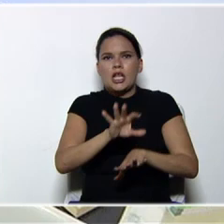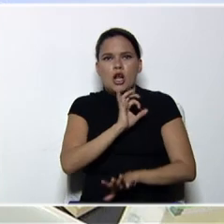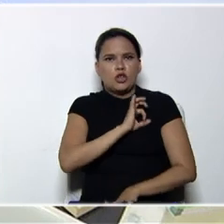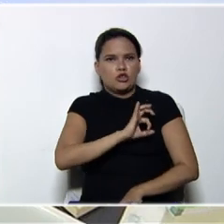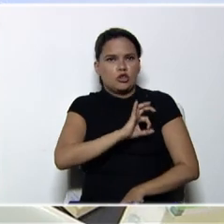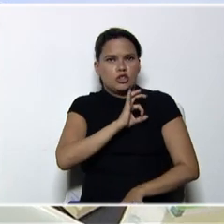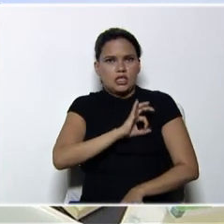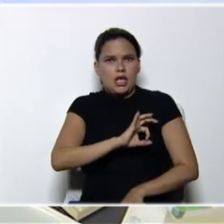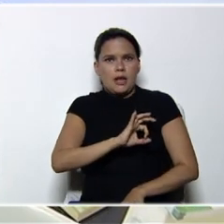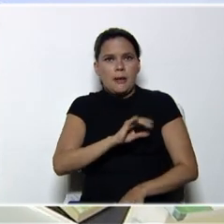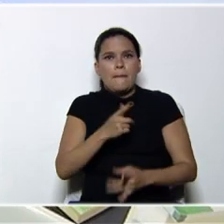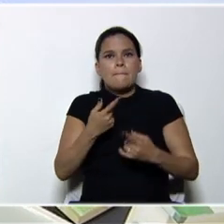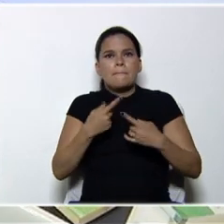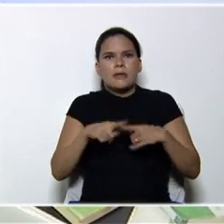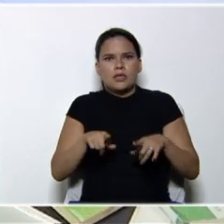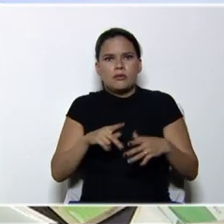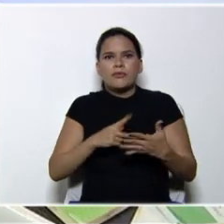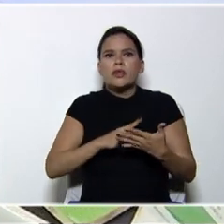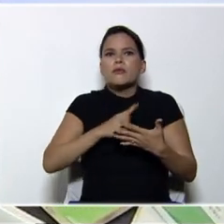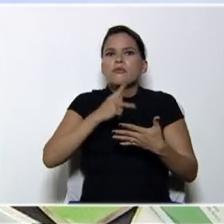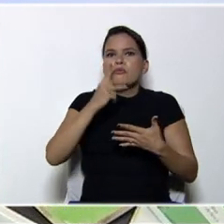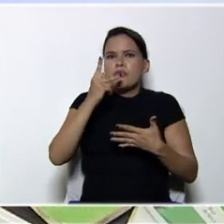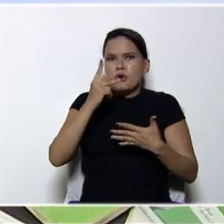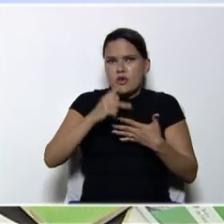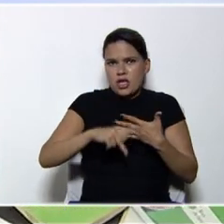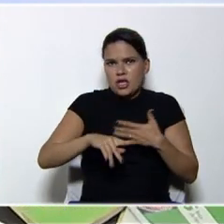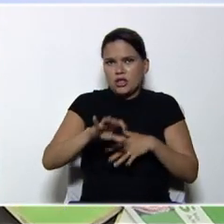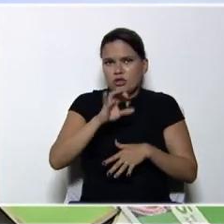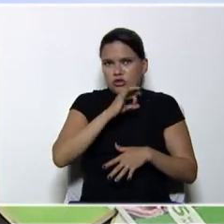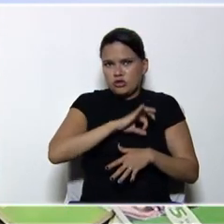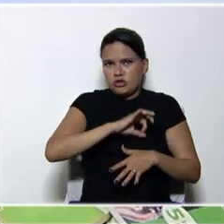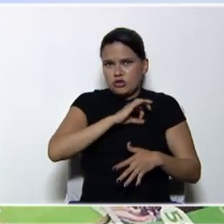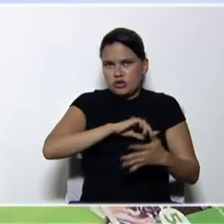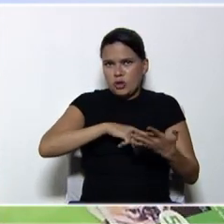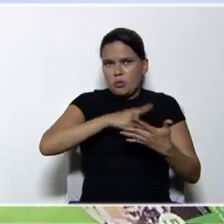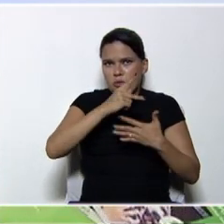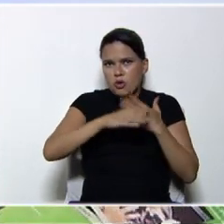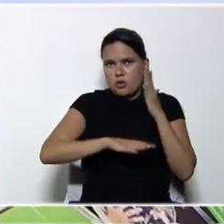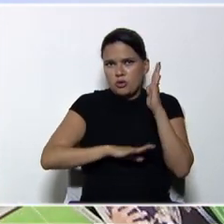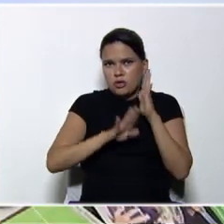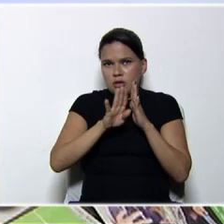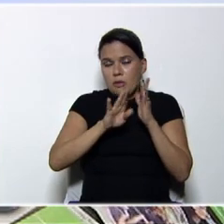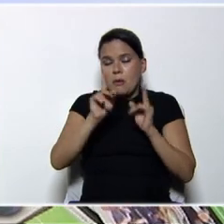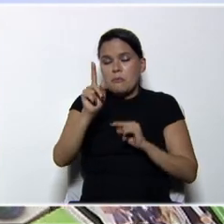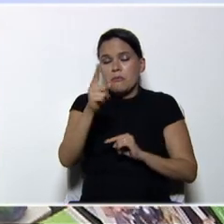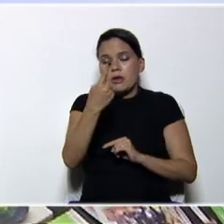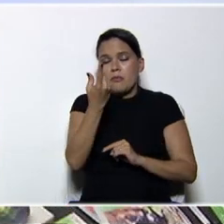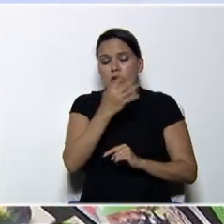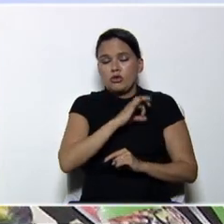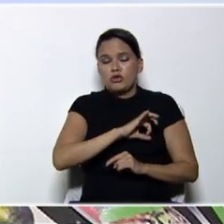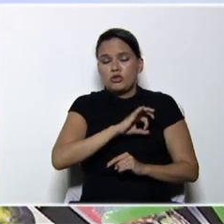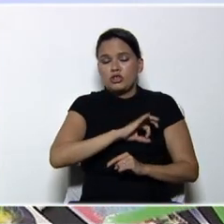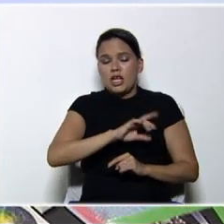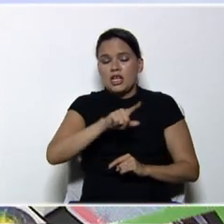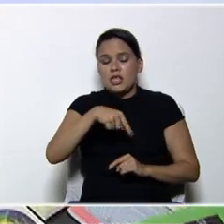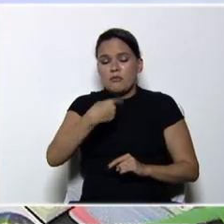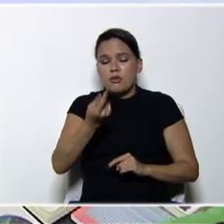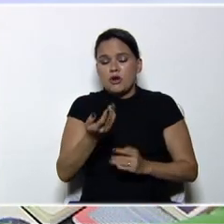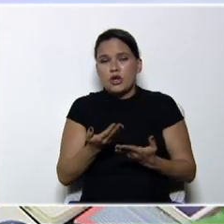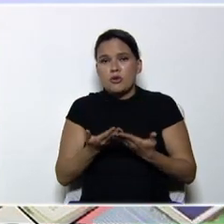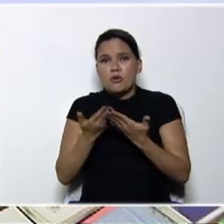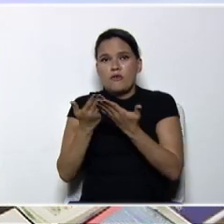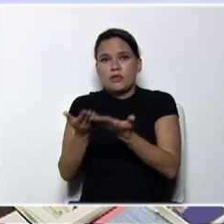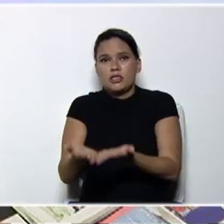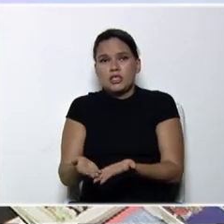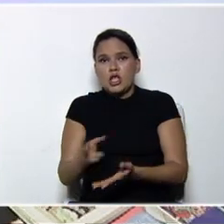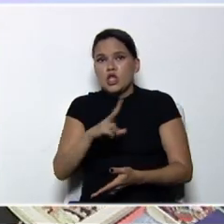¿no? Entonces, proyecto socioproductivo, es decir, primero lo social y después lo que yo voy a ofrecer. No puede ser a la inversa, no